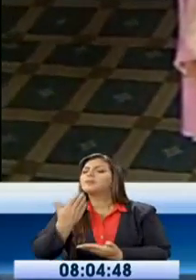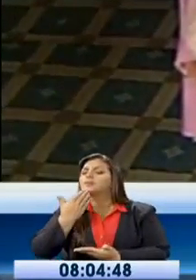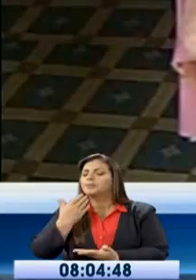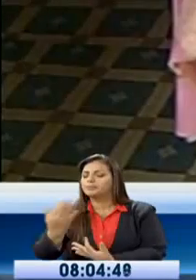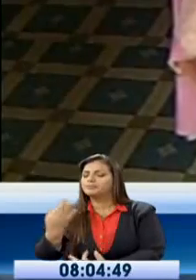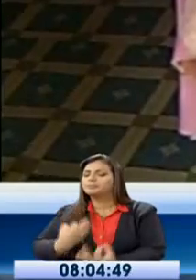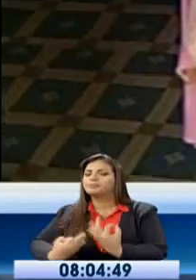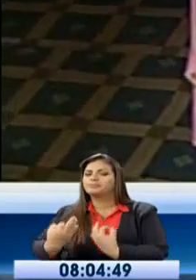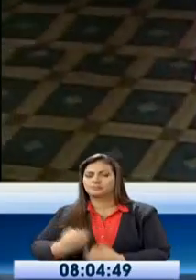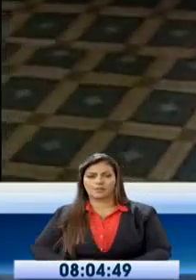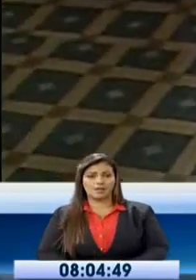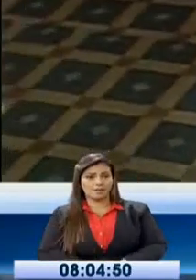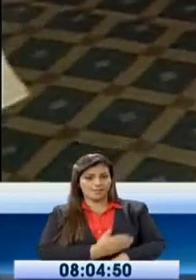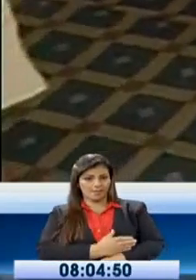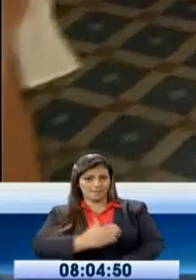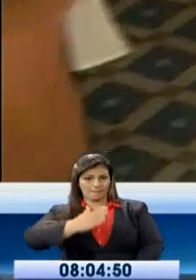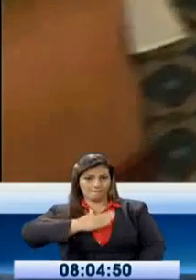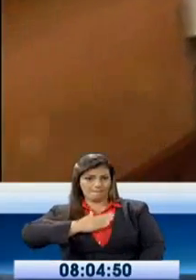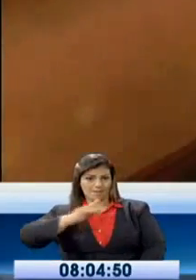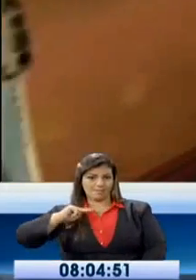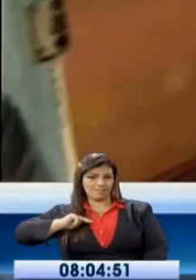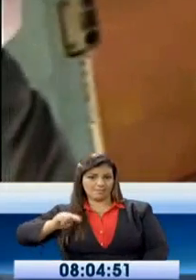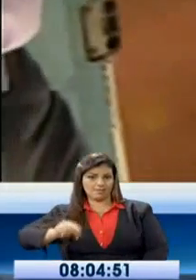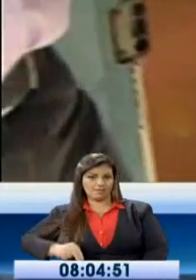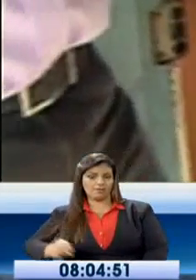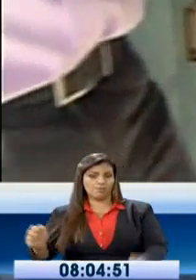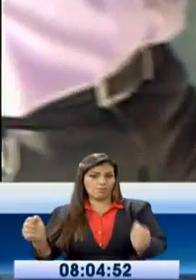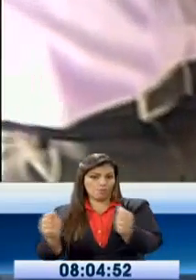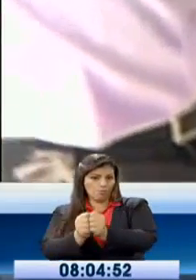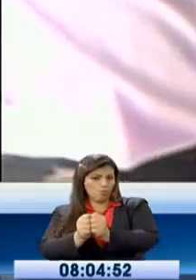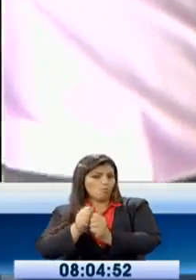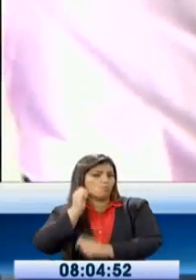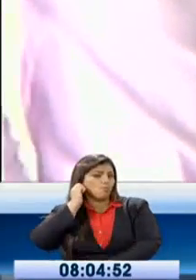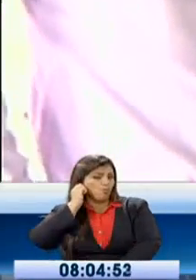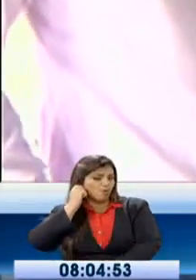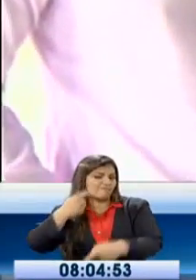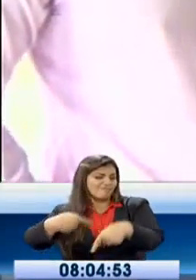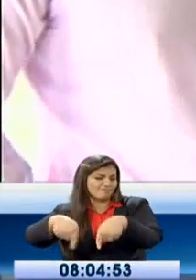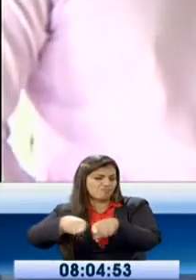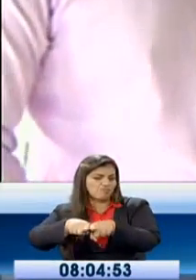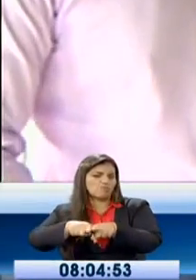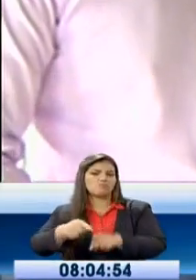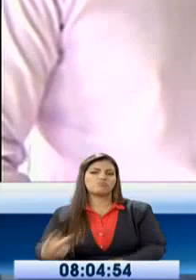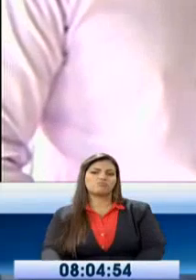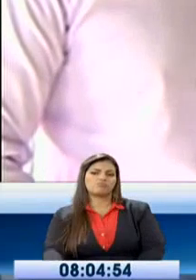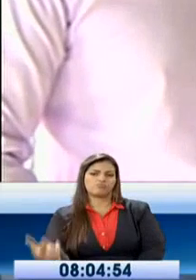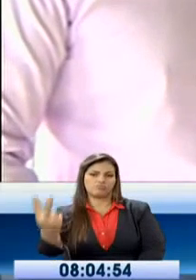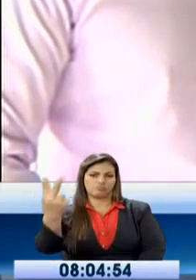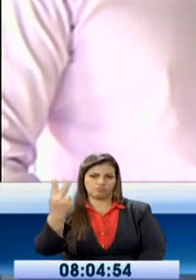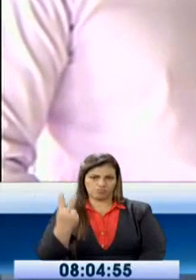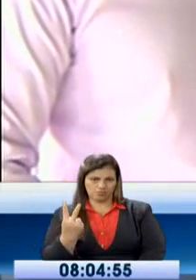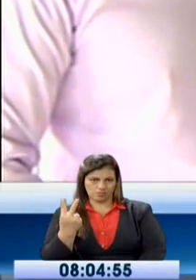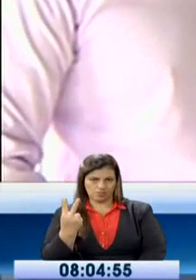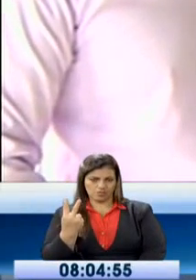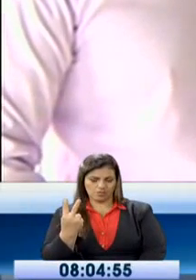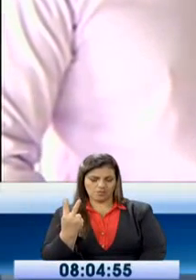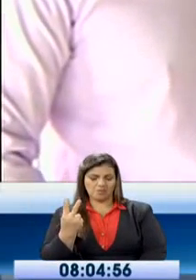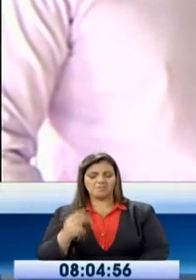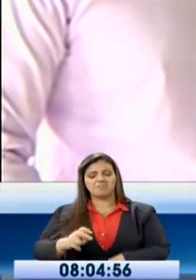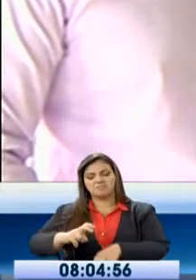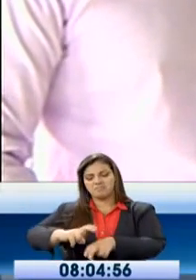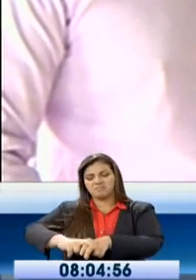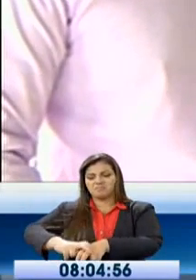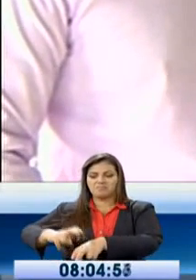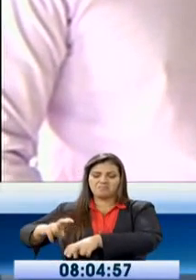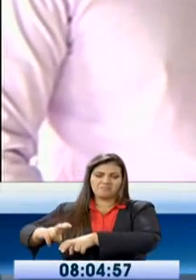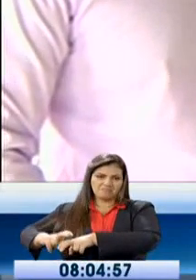nieto. Entonces ellos se cogieron y se quedaron aquí, mi nieta pero también se sentó ahí. Entonces, como